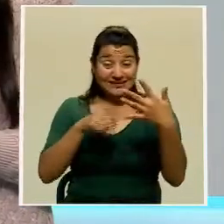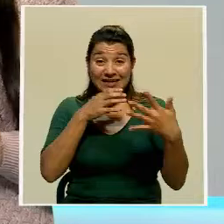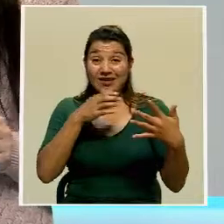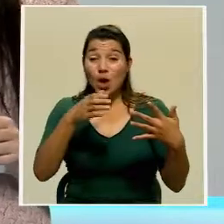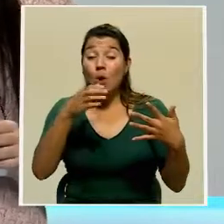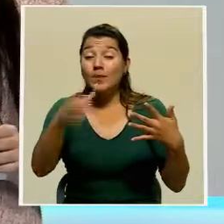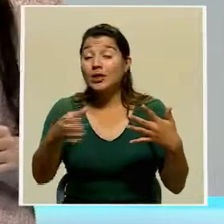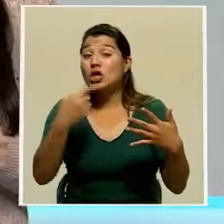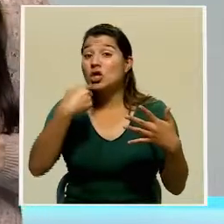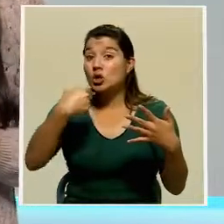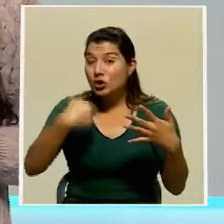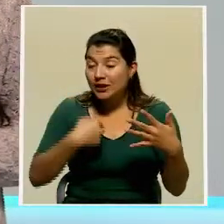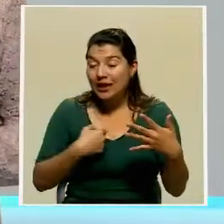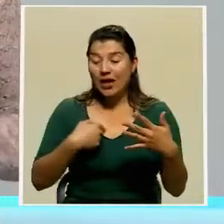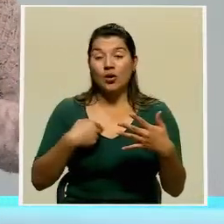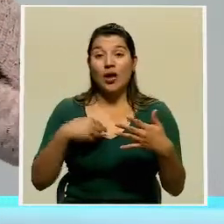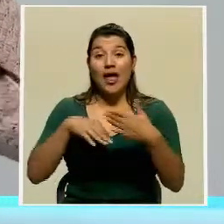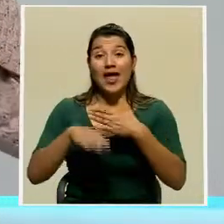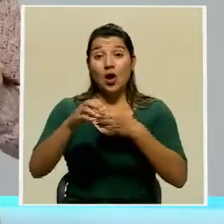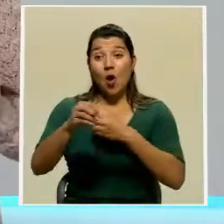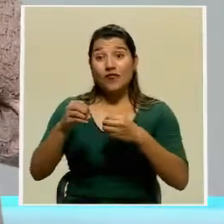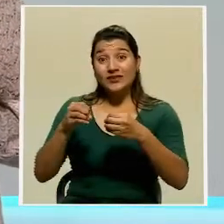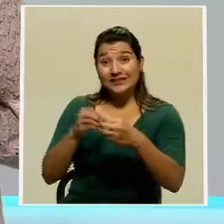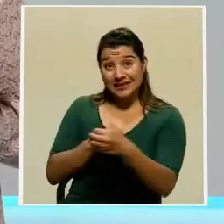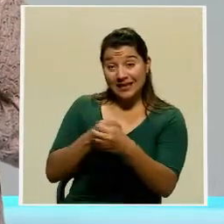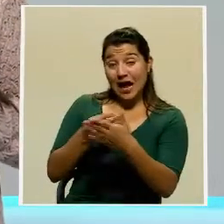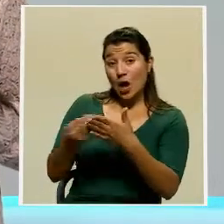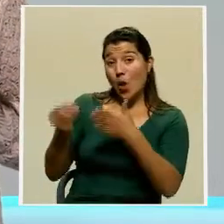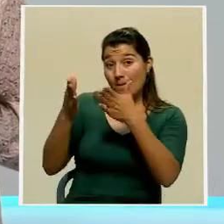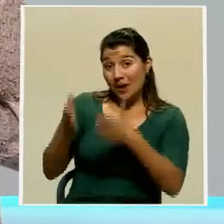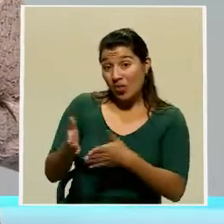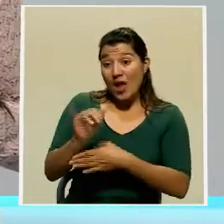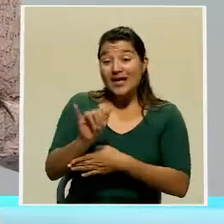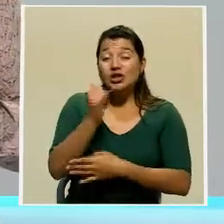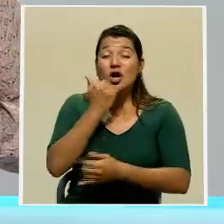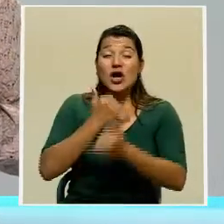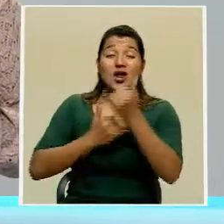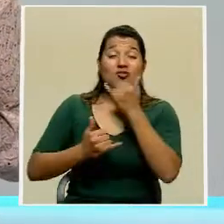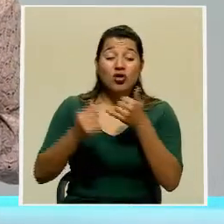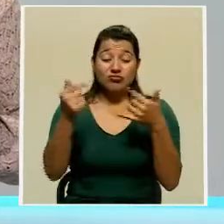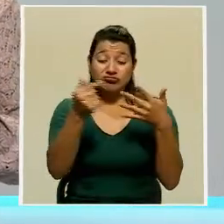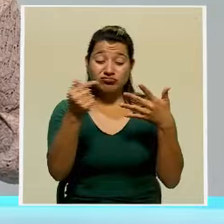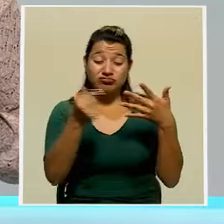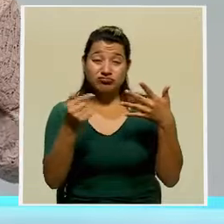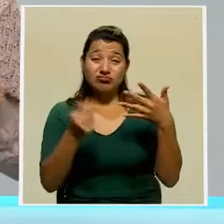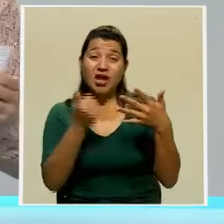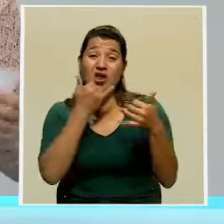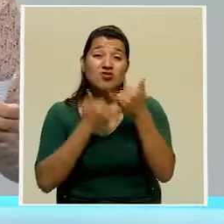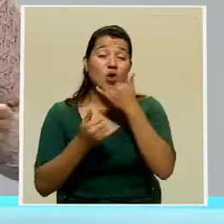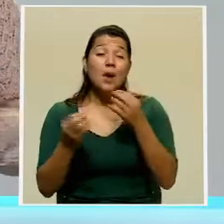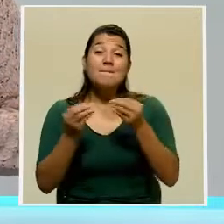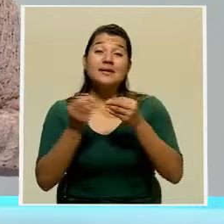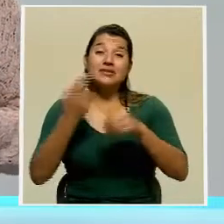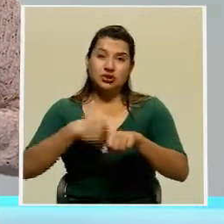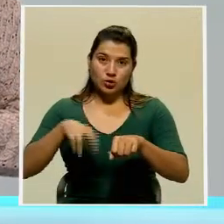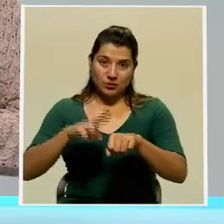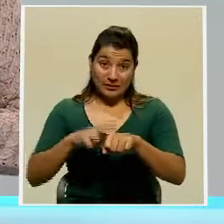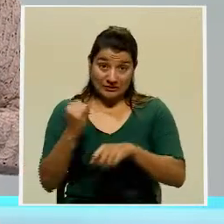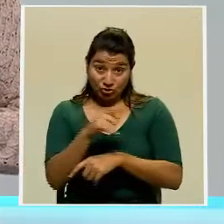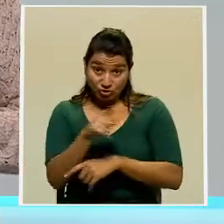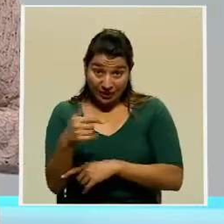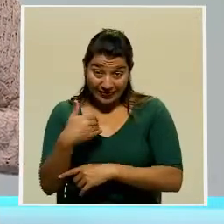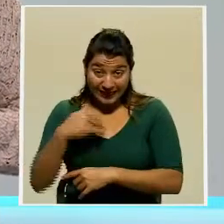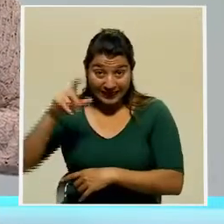del Consumidor Financiero. Son los errores más comunes que se cometen a la hora de utilizar estas tarjetas, así que si usted tiene una, pues tome en